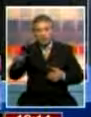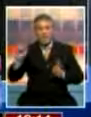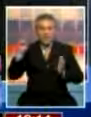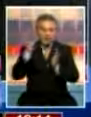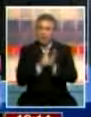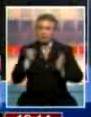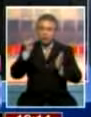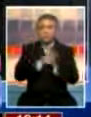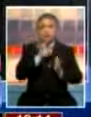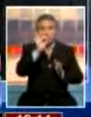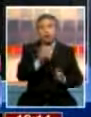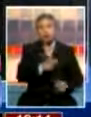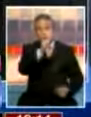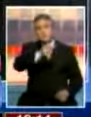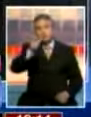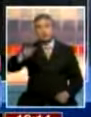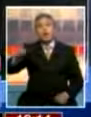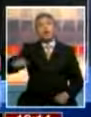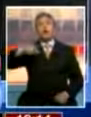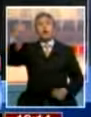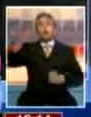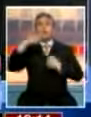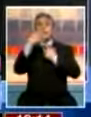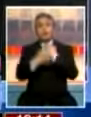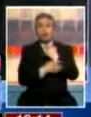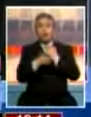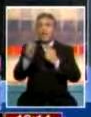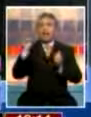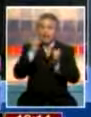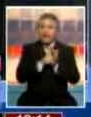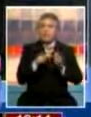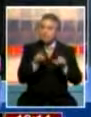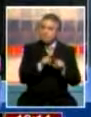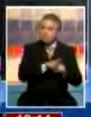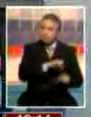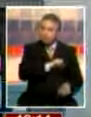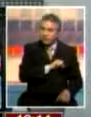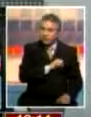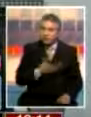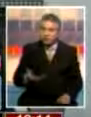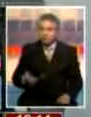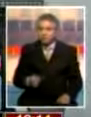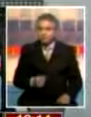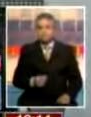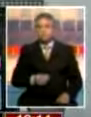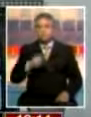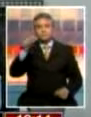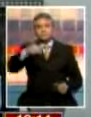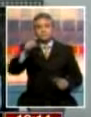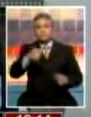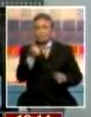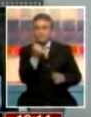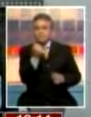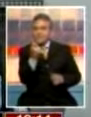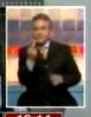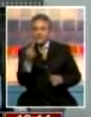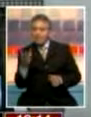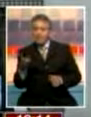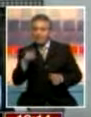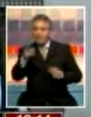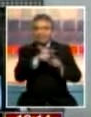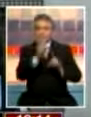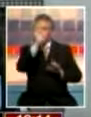de reclamo o la gente en otras regiones del país reclama al igual que en Santiago? Esto obedece a la cantidad de reclamos más que al porcentaje